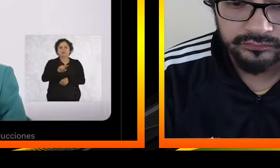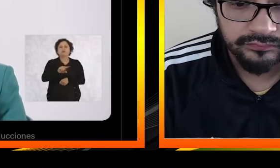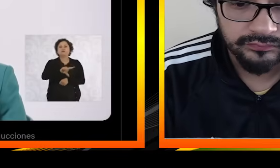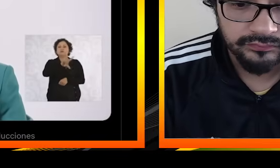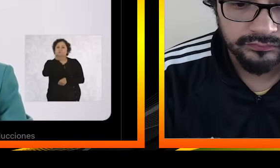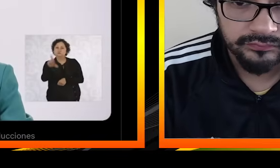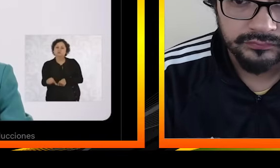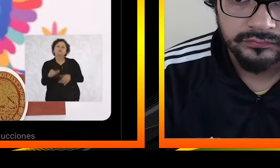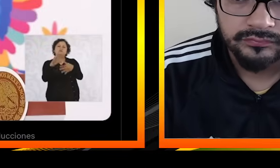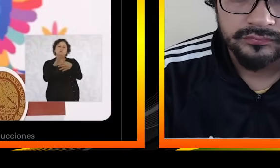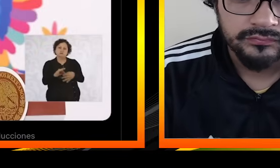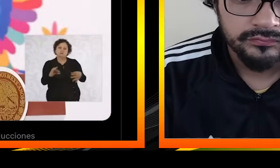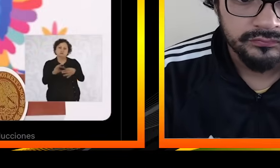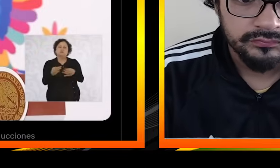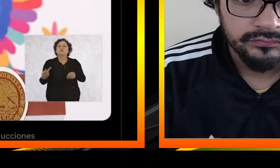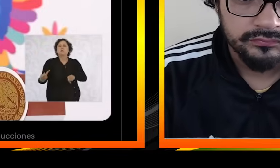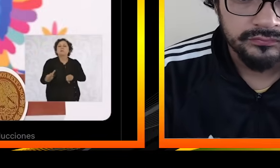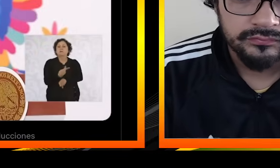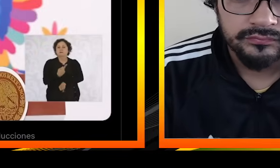Unidos